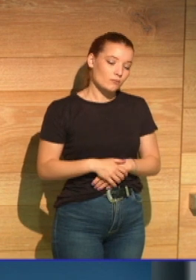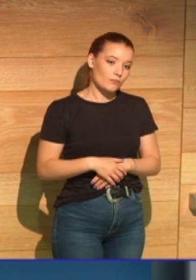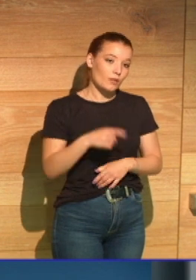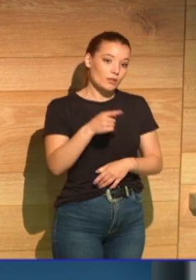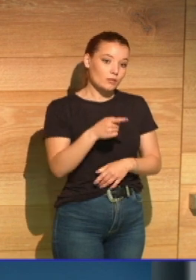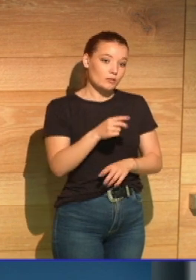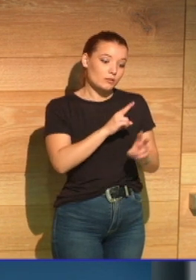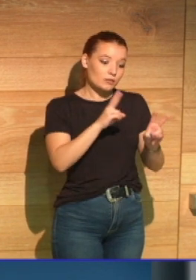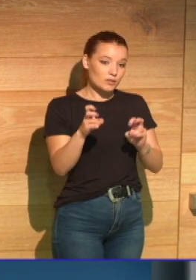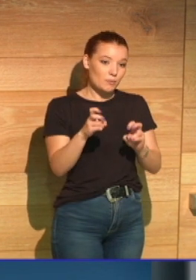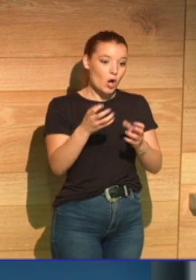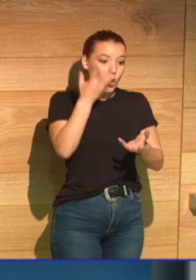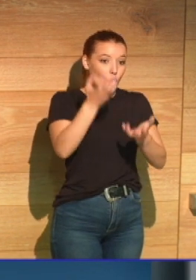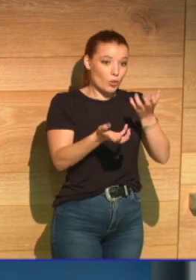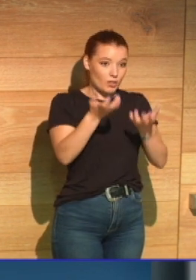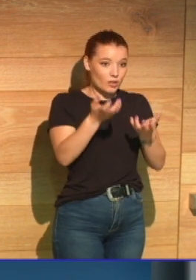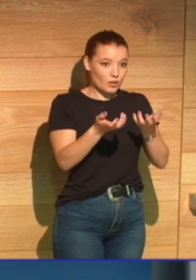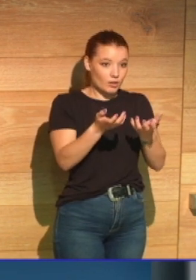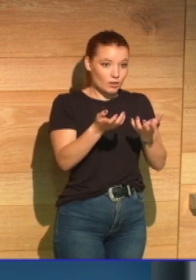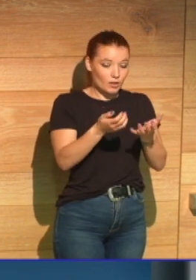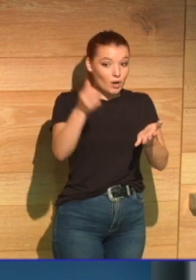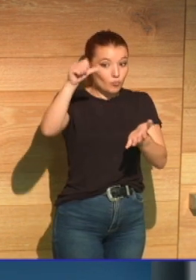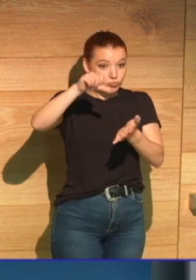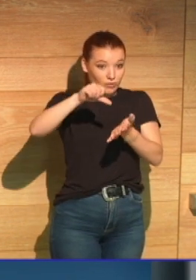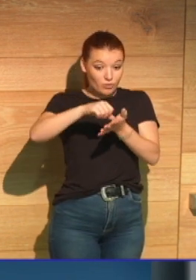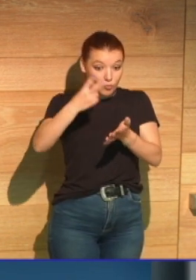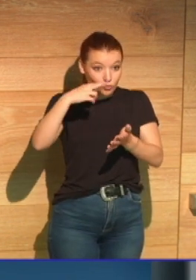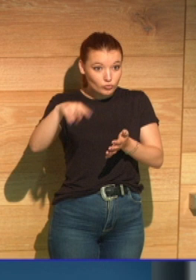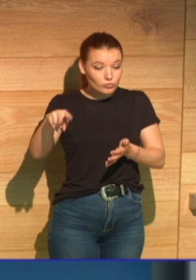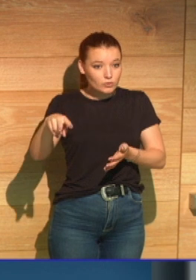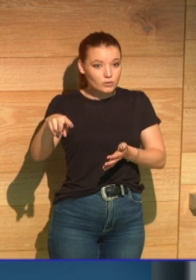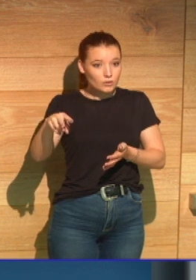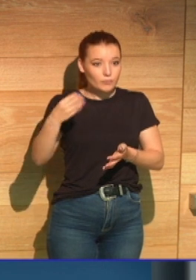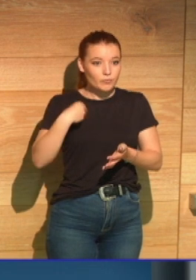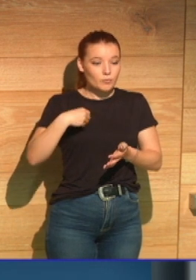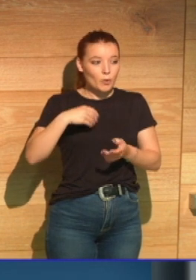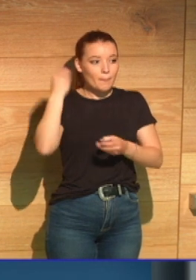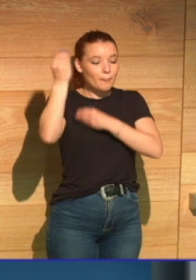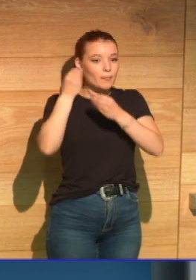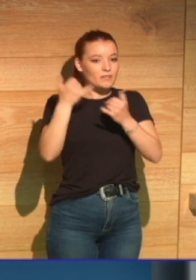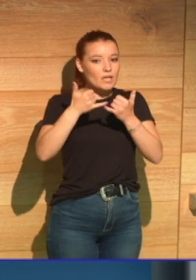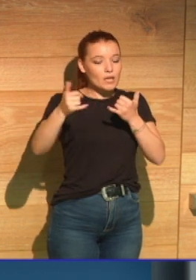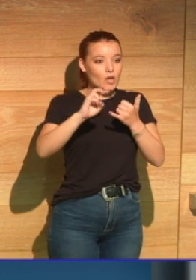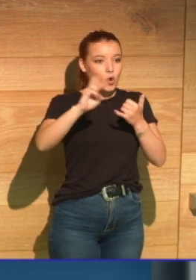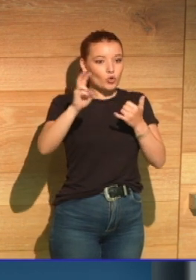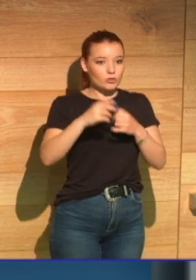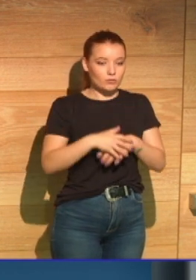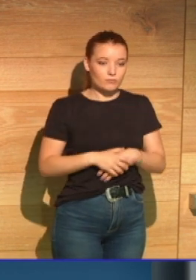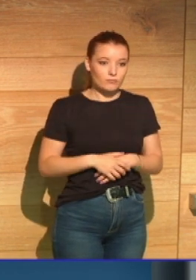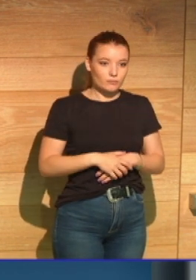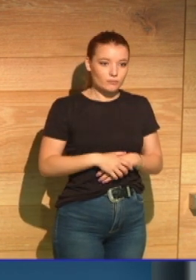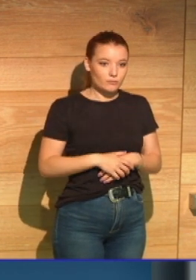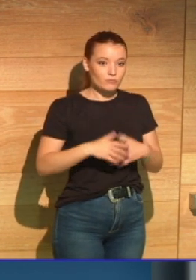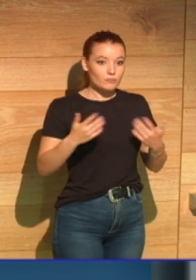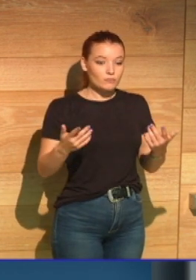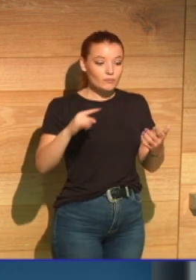hablando del tema de la cocina en el corazón del museo, pensar en esta línea que ellos tienen de alimentación y agroecología. Ya hablo de Vereda, este proyecto que